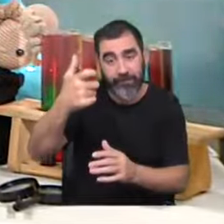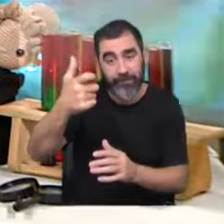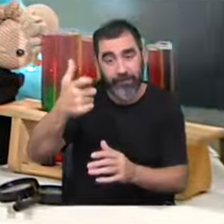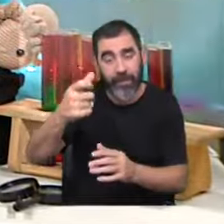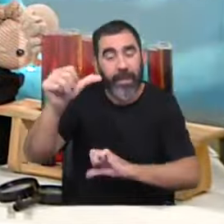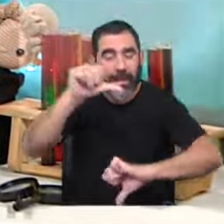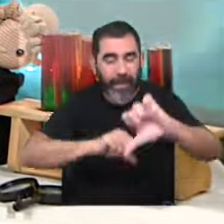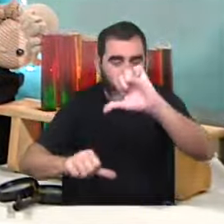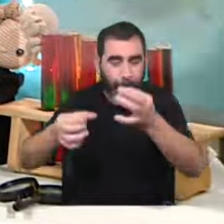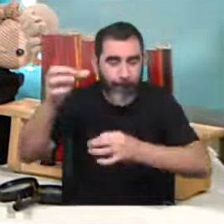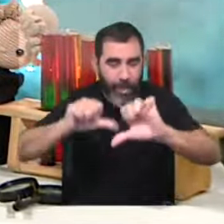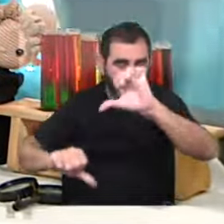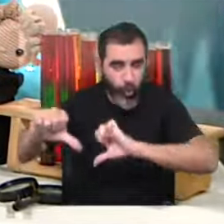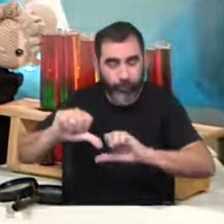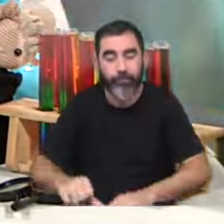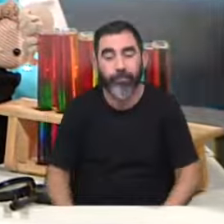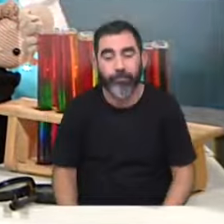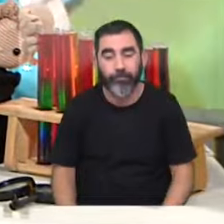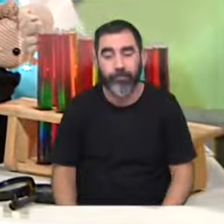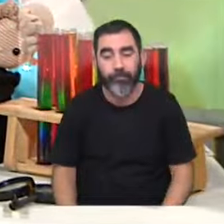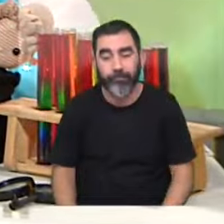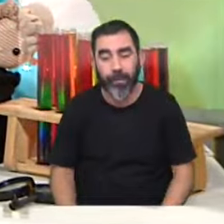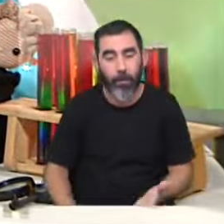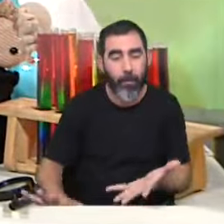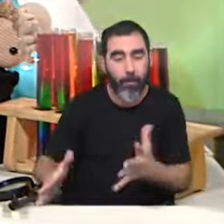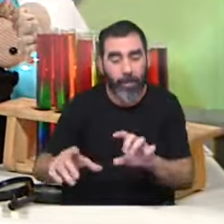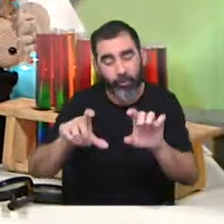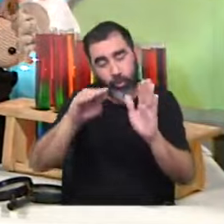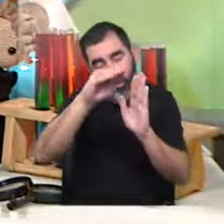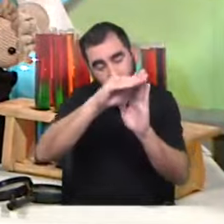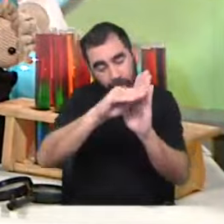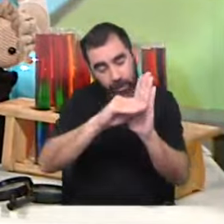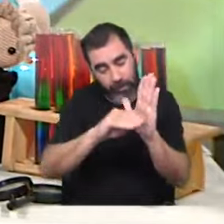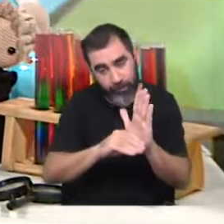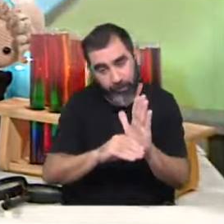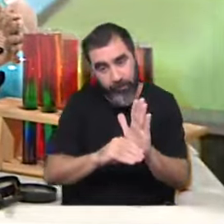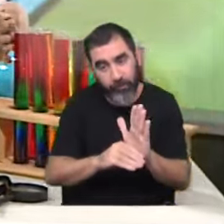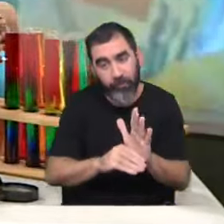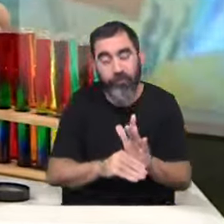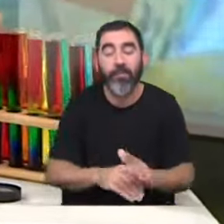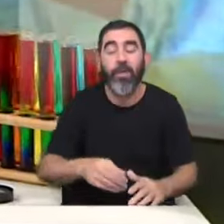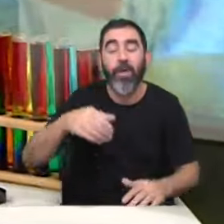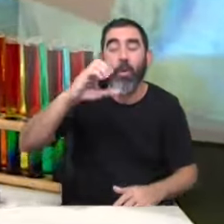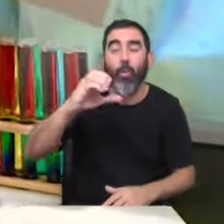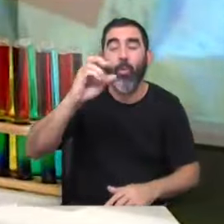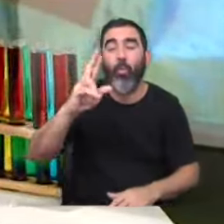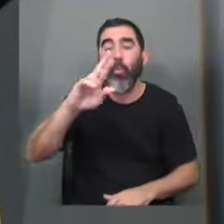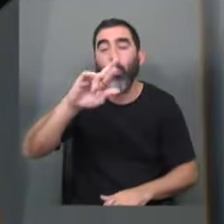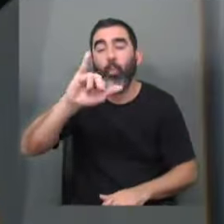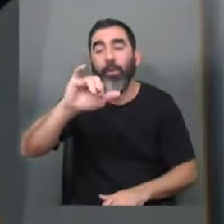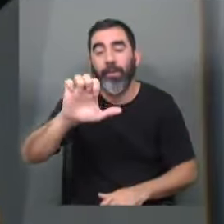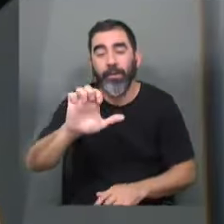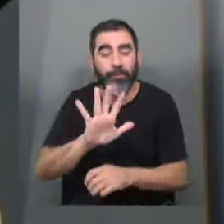volcán químico, ¿sí? Bien. Entonces, bueno, acá tenemos más o menos nuestro protocolo. También vino Marie Curie, que nos acompaña hoy. Que ¿es también la